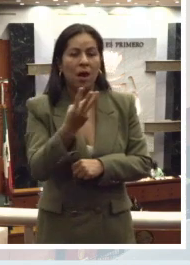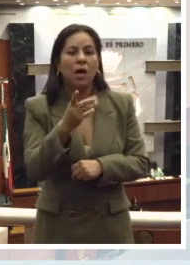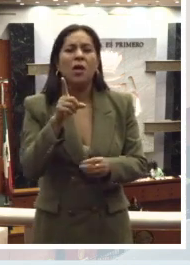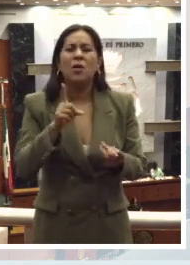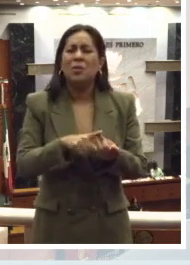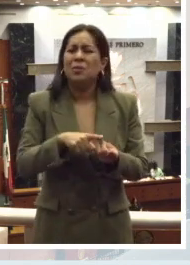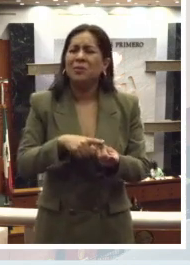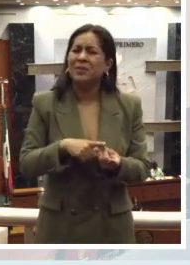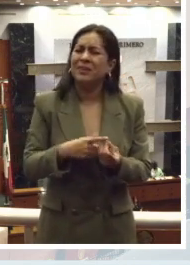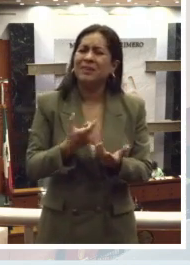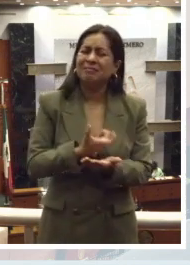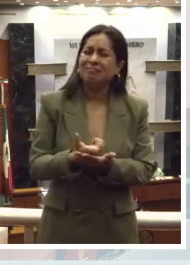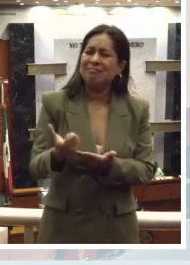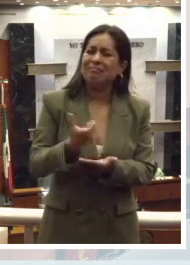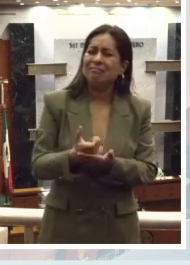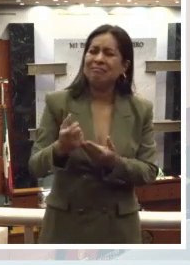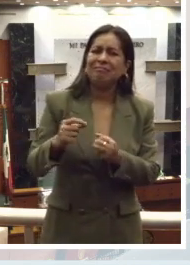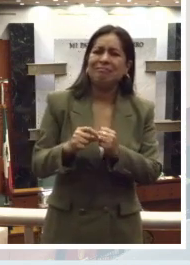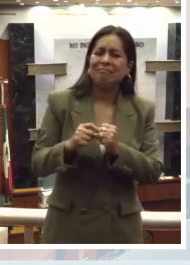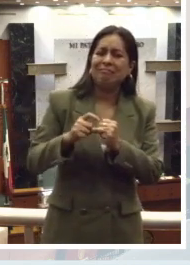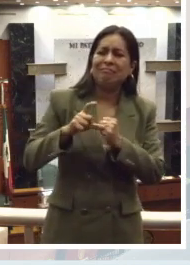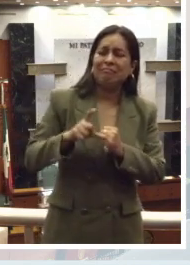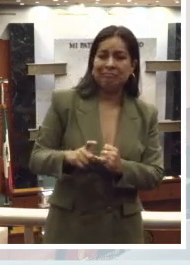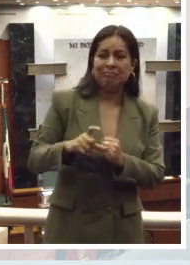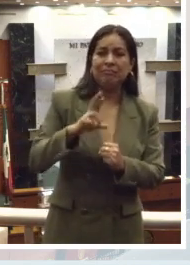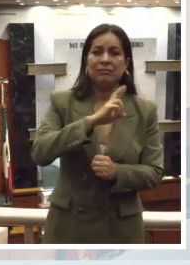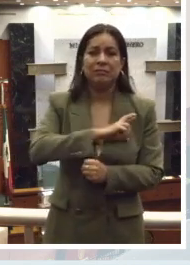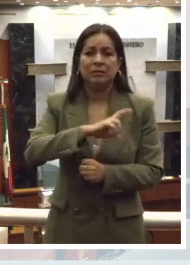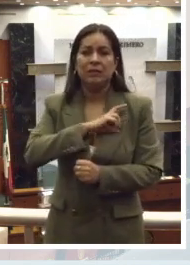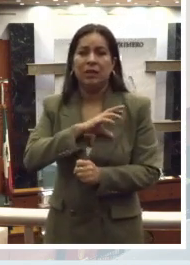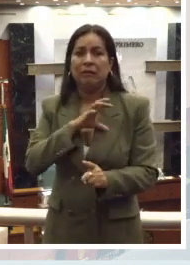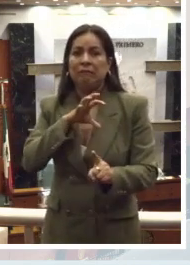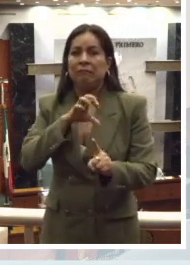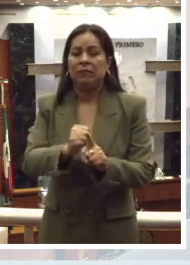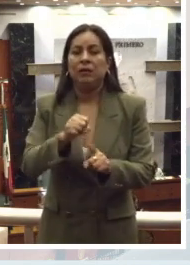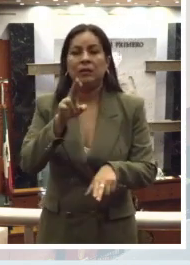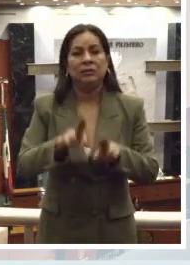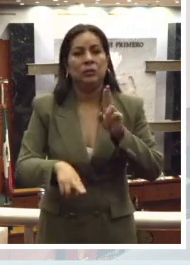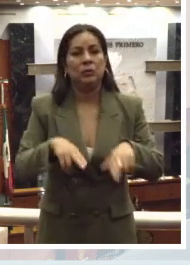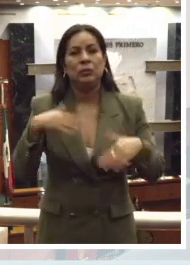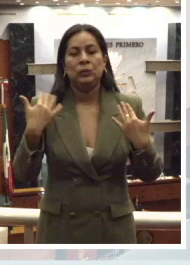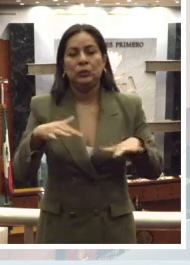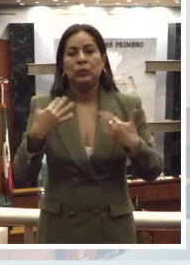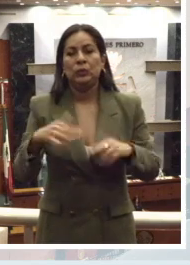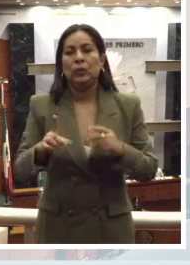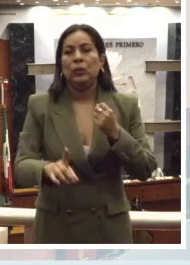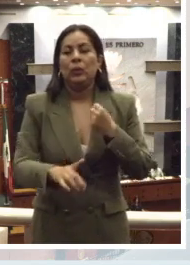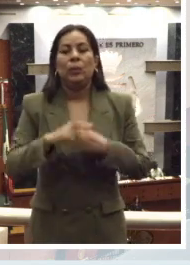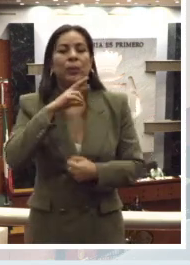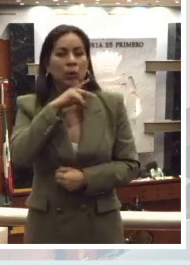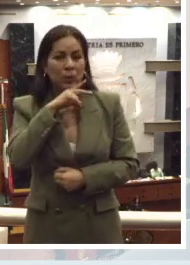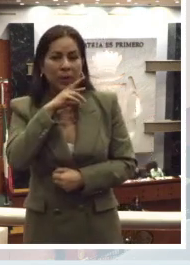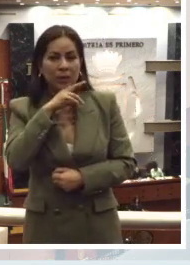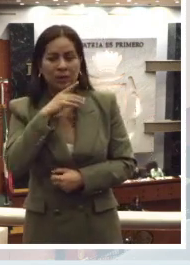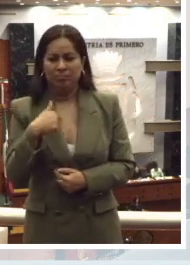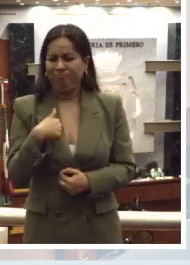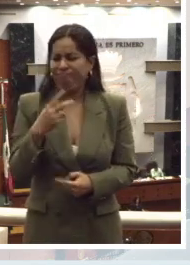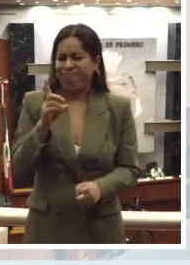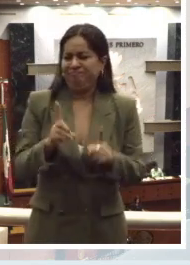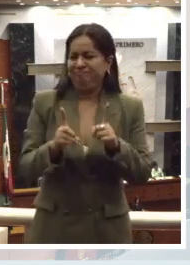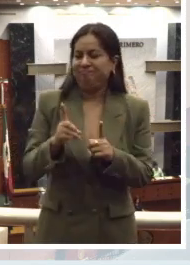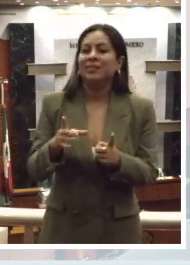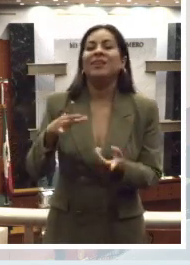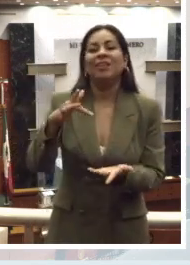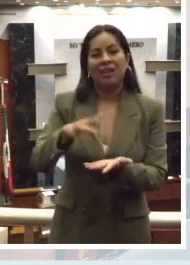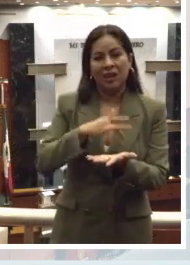la presión económica por el aumento de rentas ha alcanzado niveles alarmantes. No dudo que cuento